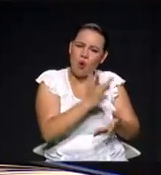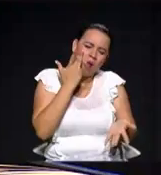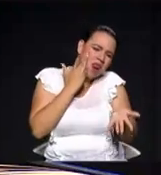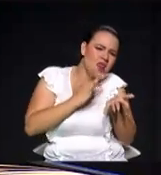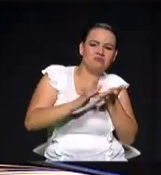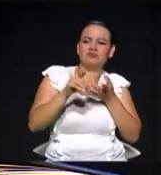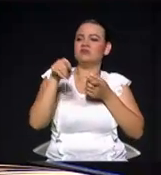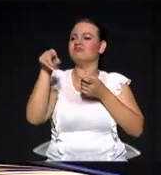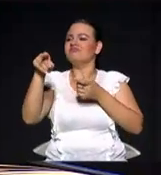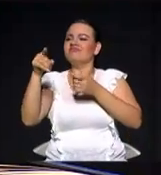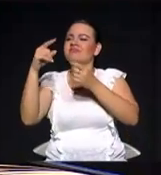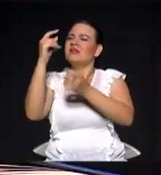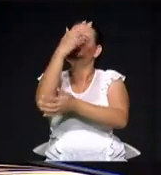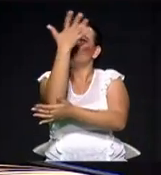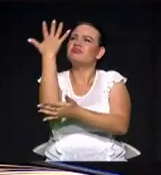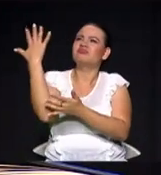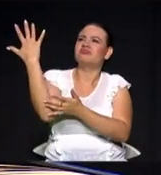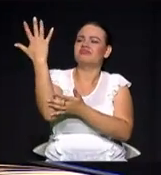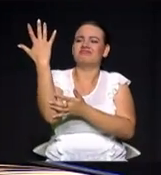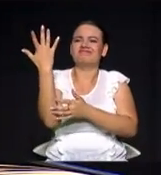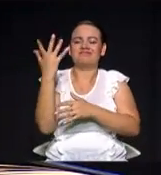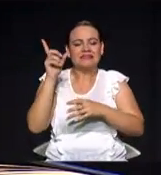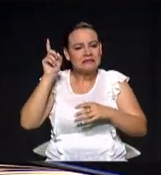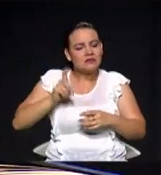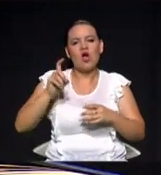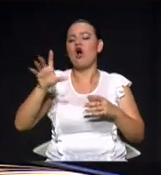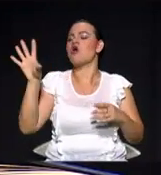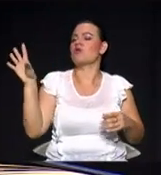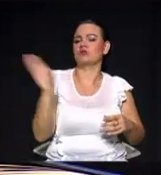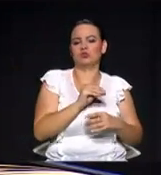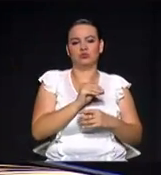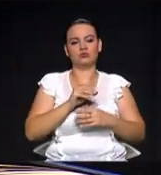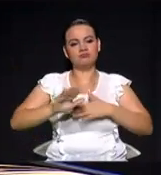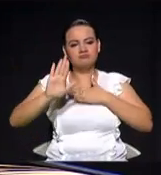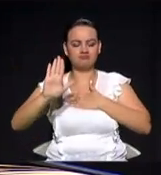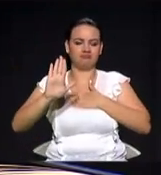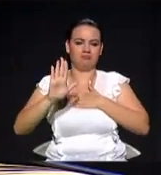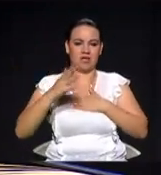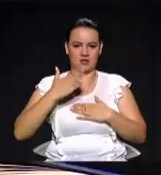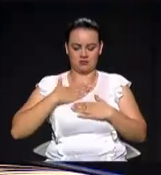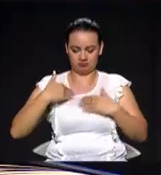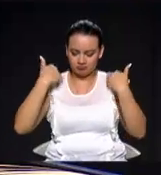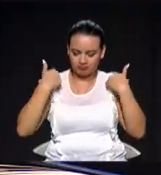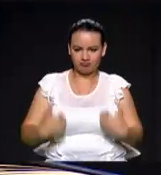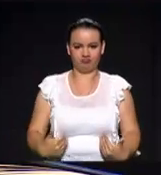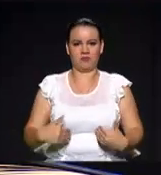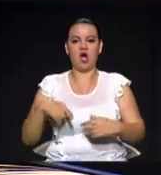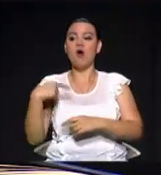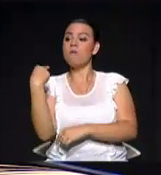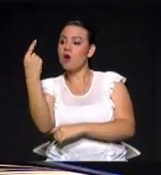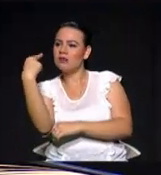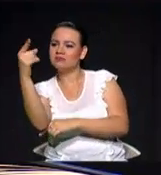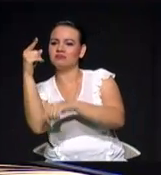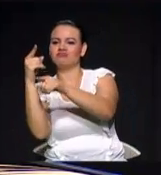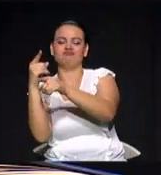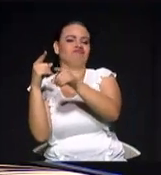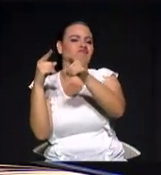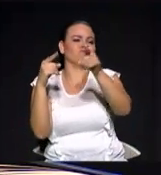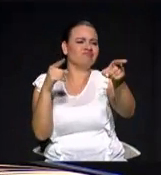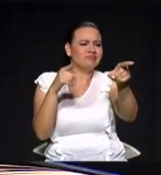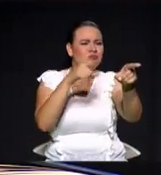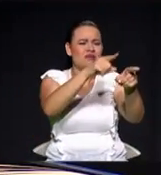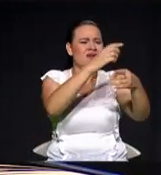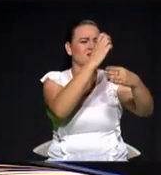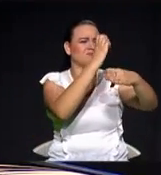totalmente colectivo donde tengamos corresponsabilidades como ciudadanos como políticos como actor es totalmente